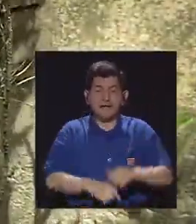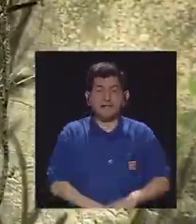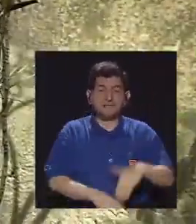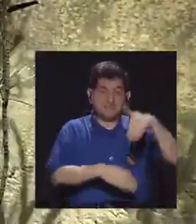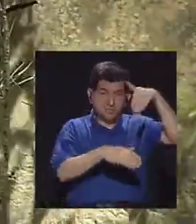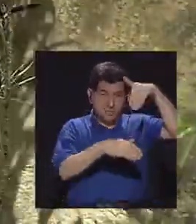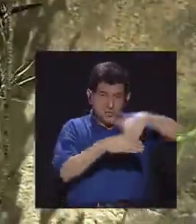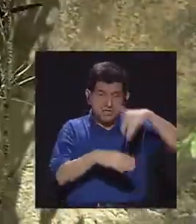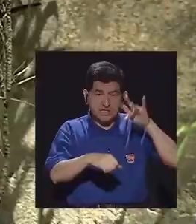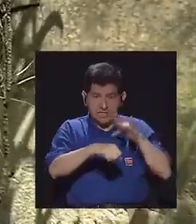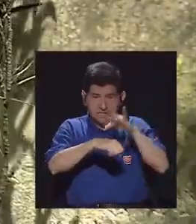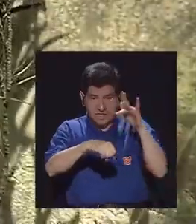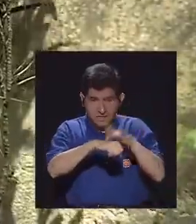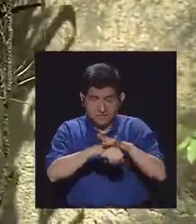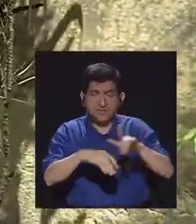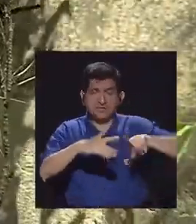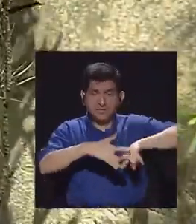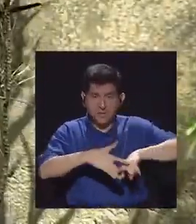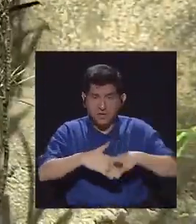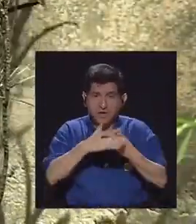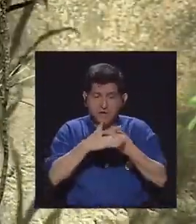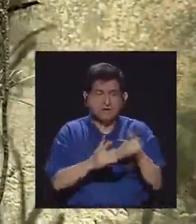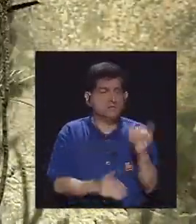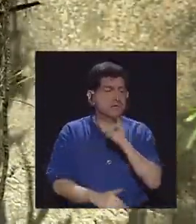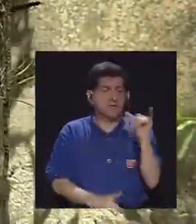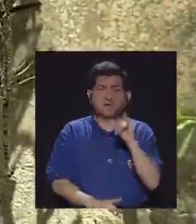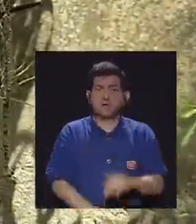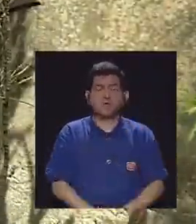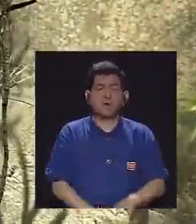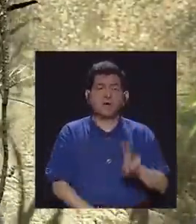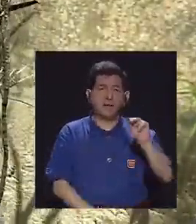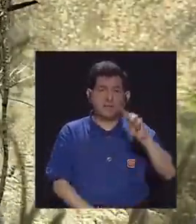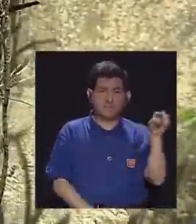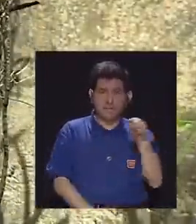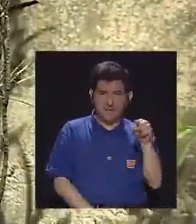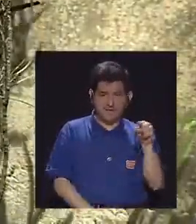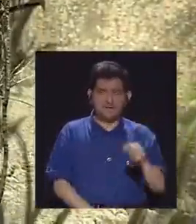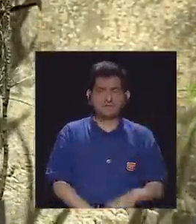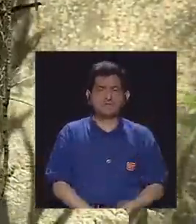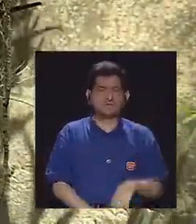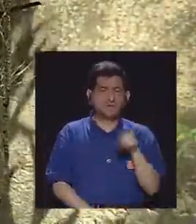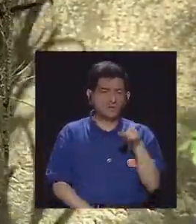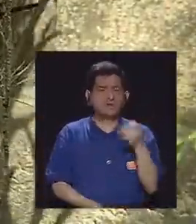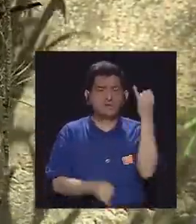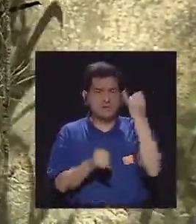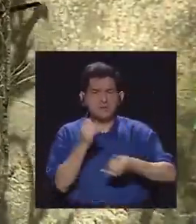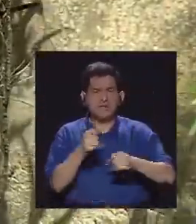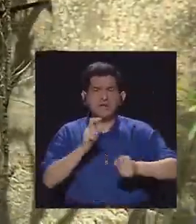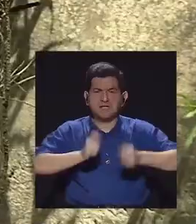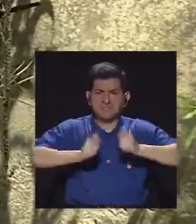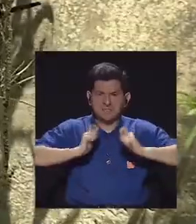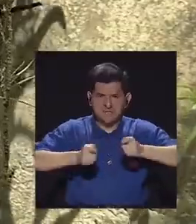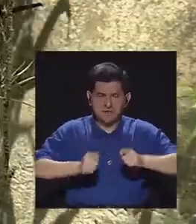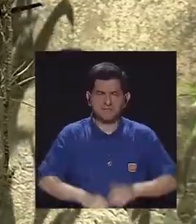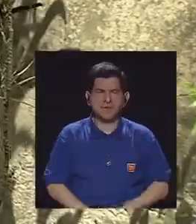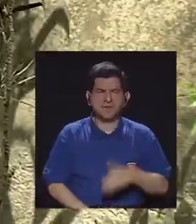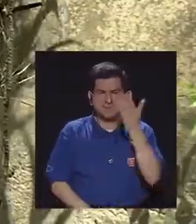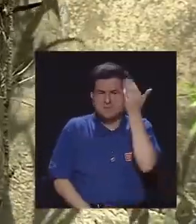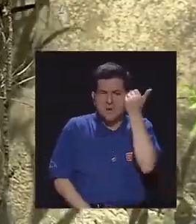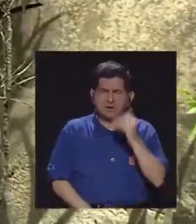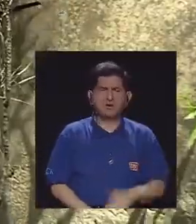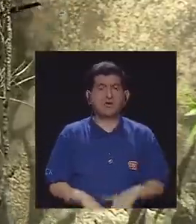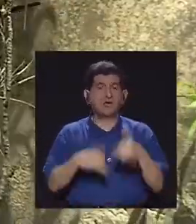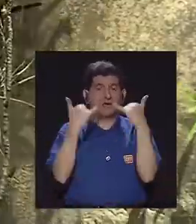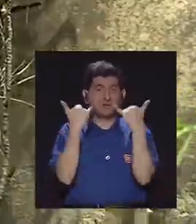de intervención temprana empezamos igual, empezamos en marzo y ellos van cerrando en septiembre. ¿Por qué en